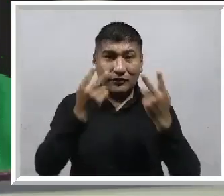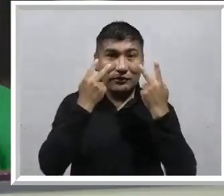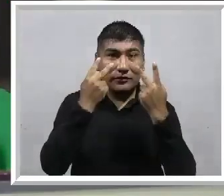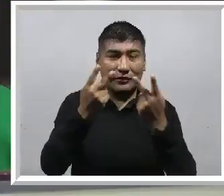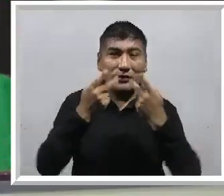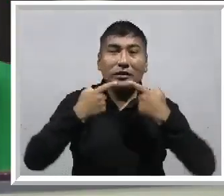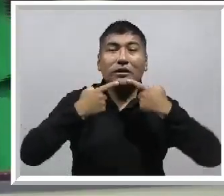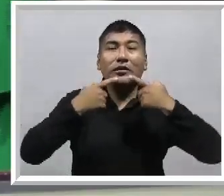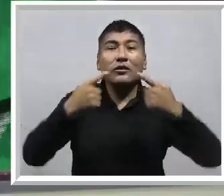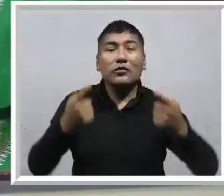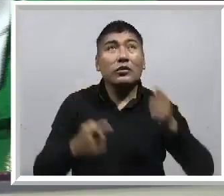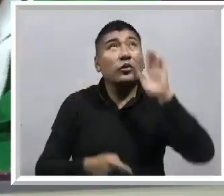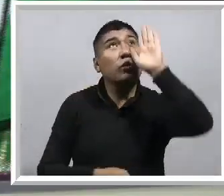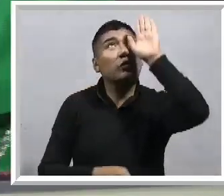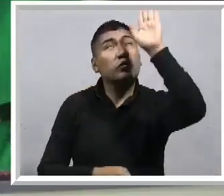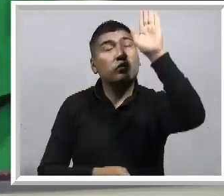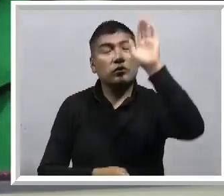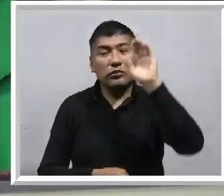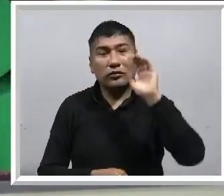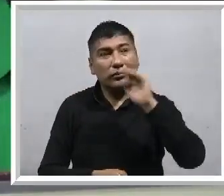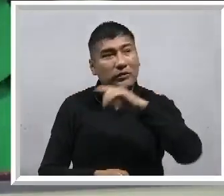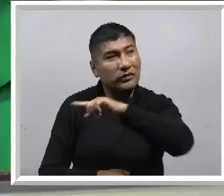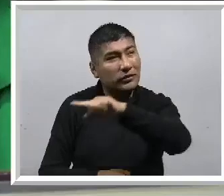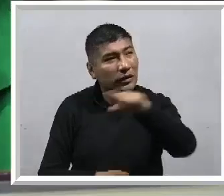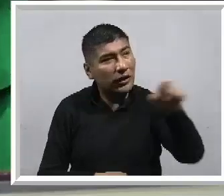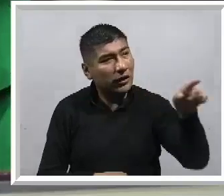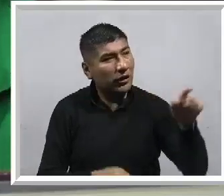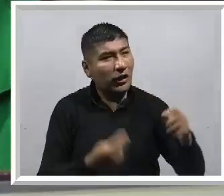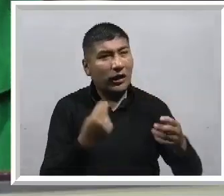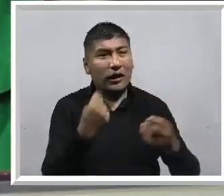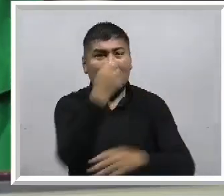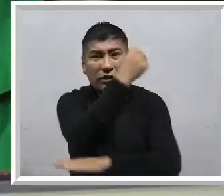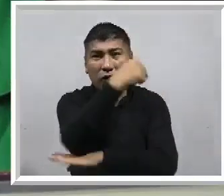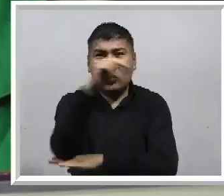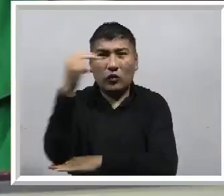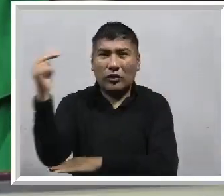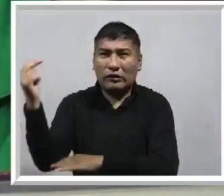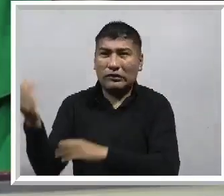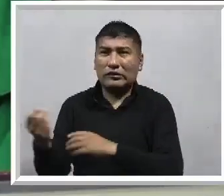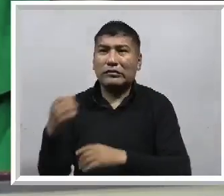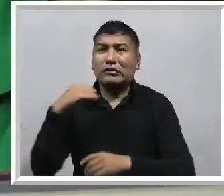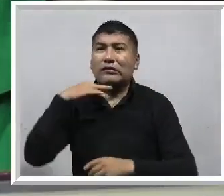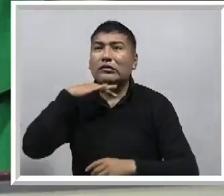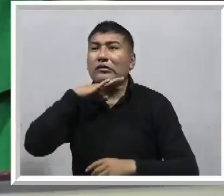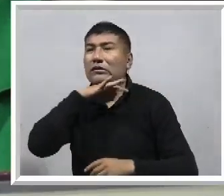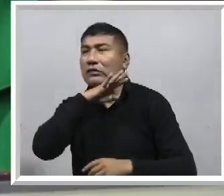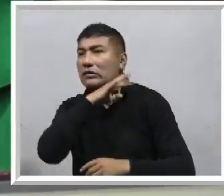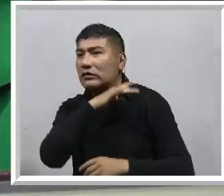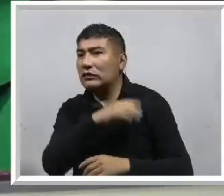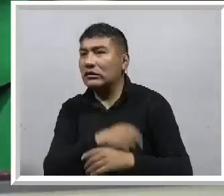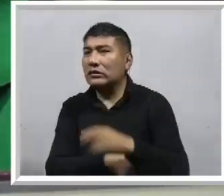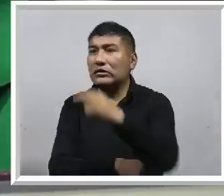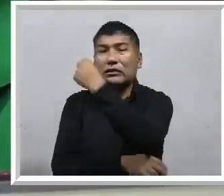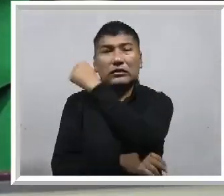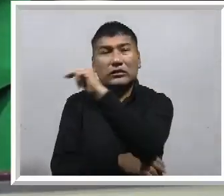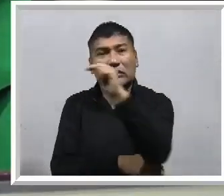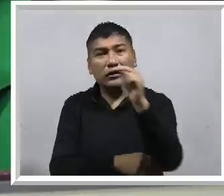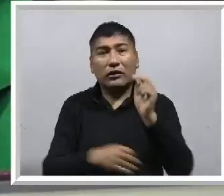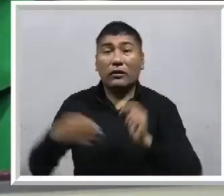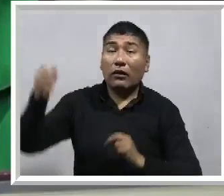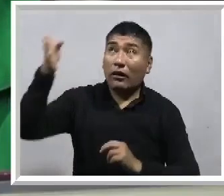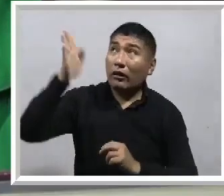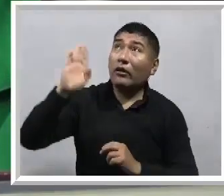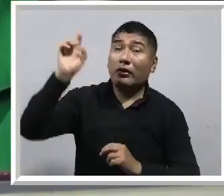El clamor de la naturaleza que lo estamos quemando contaminando medio ambiente que